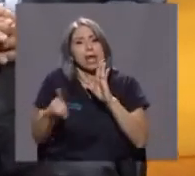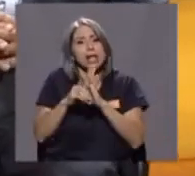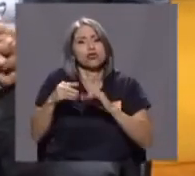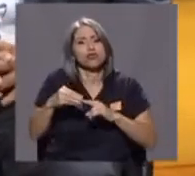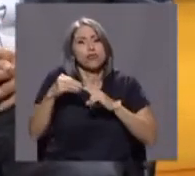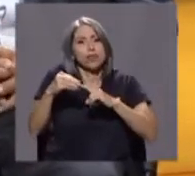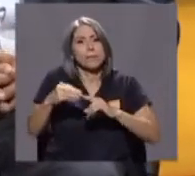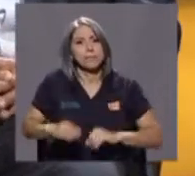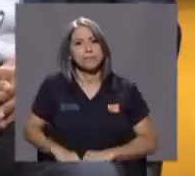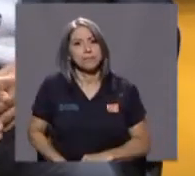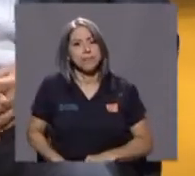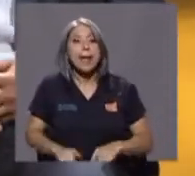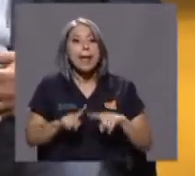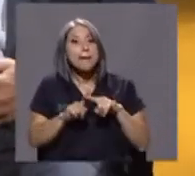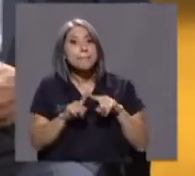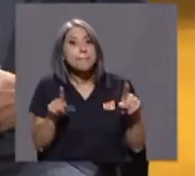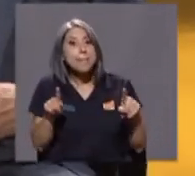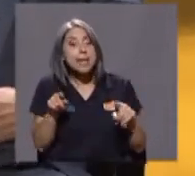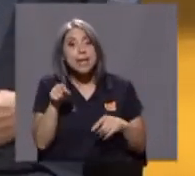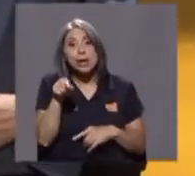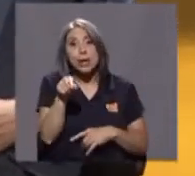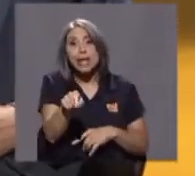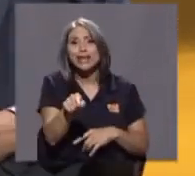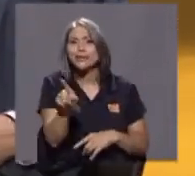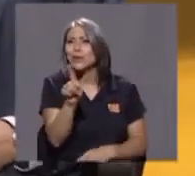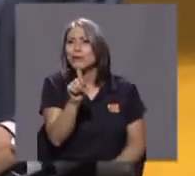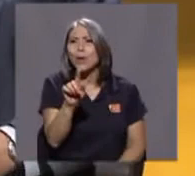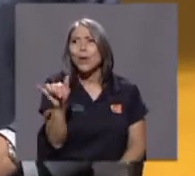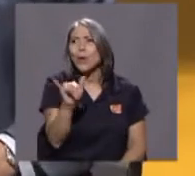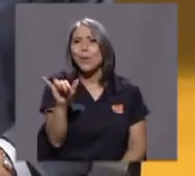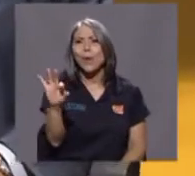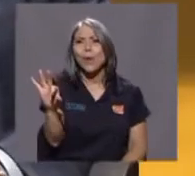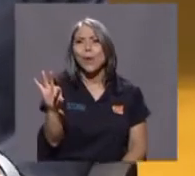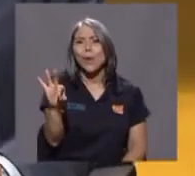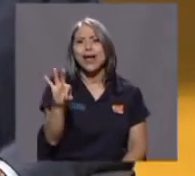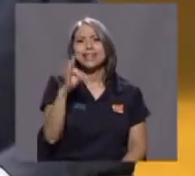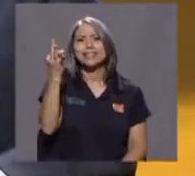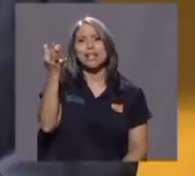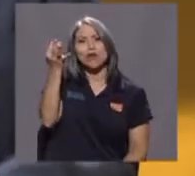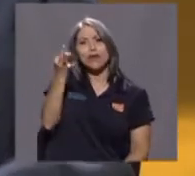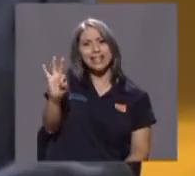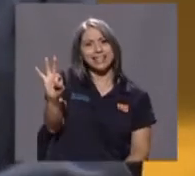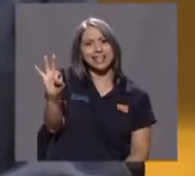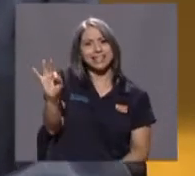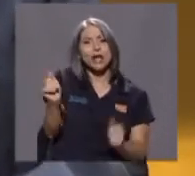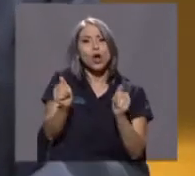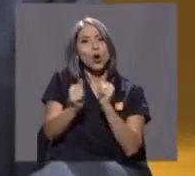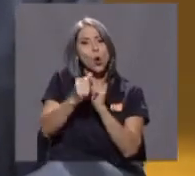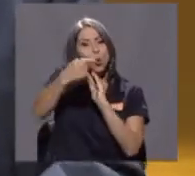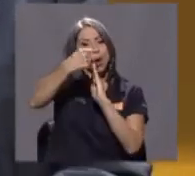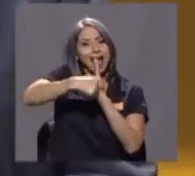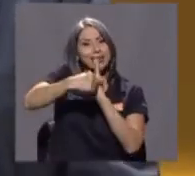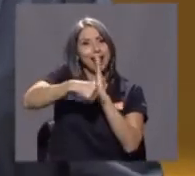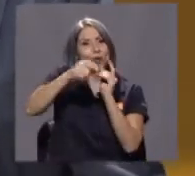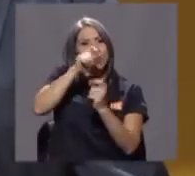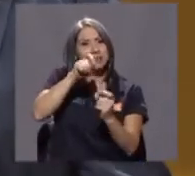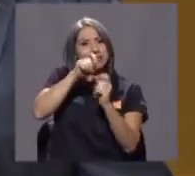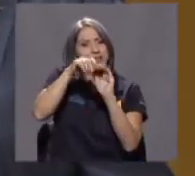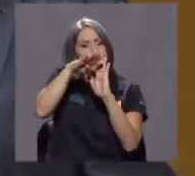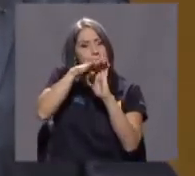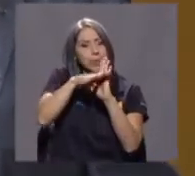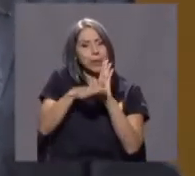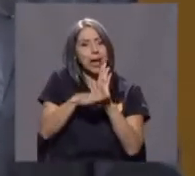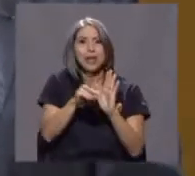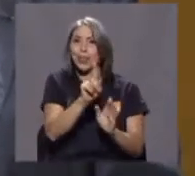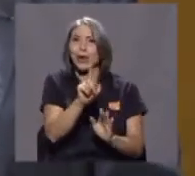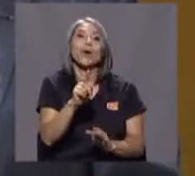lo hizo como al estilo francés en que se introdujo un catálogo específico, sino que se hizo más bien al